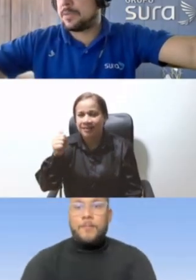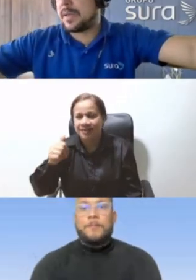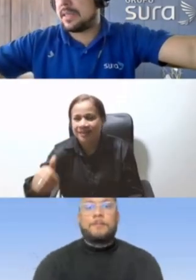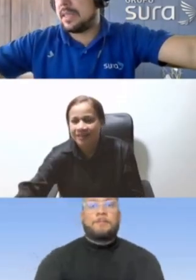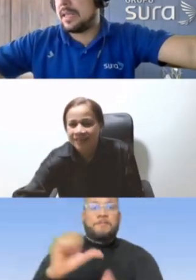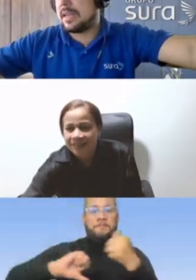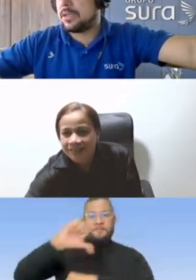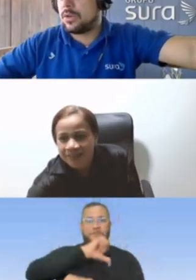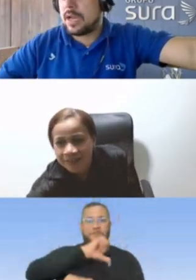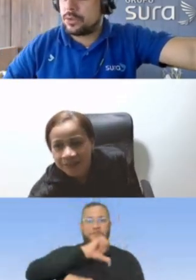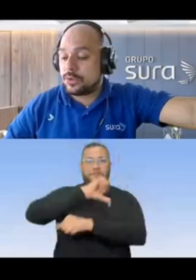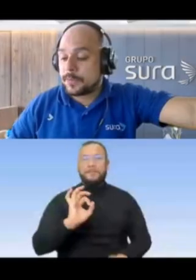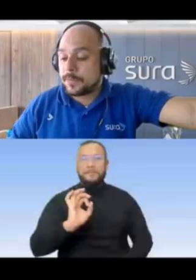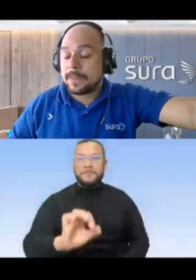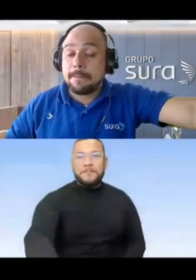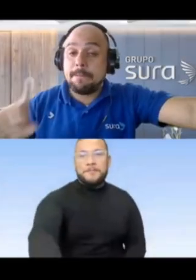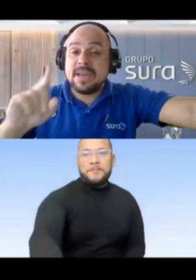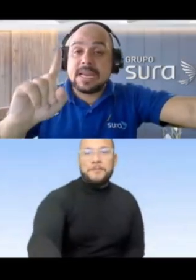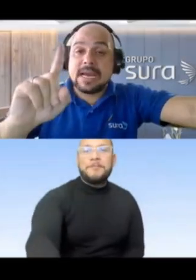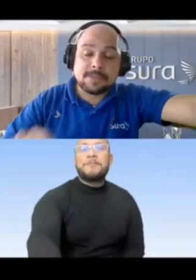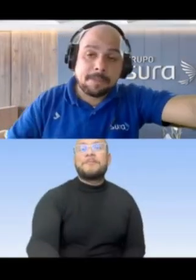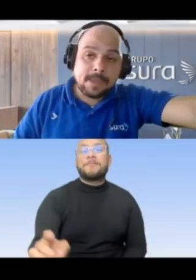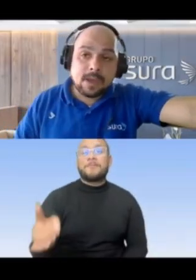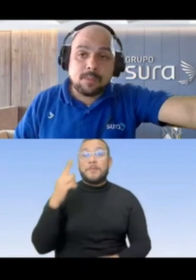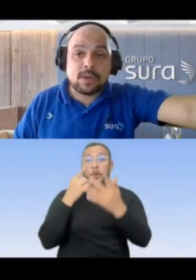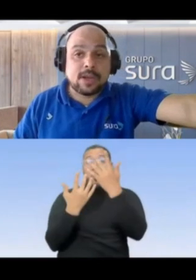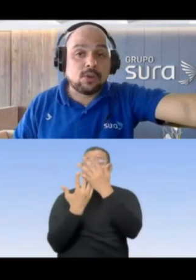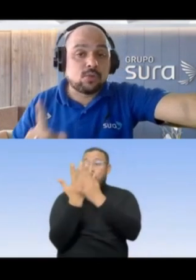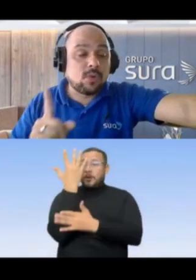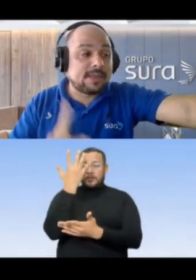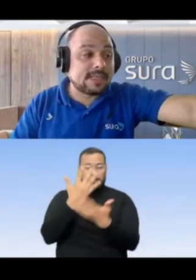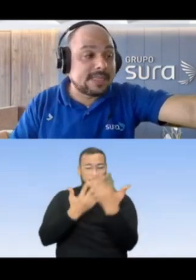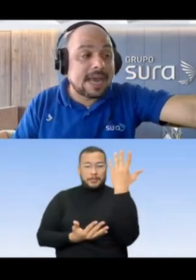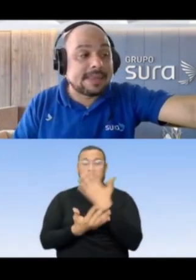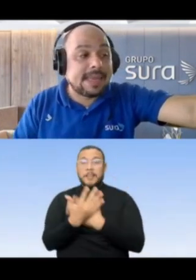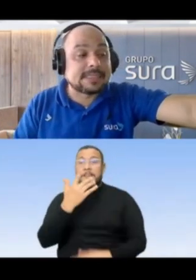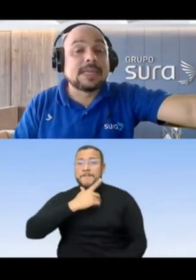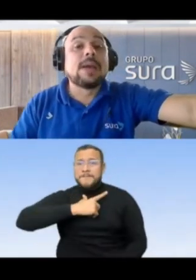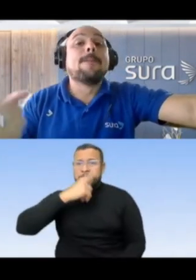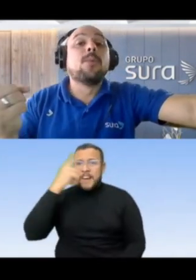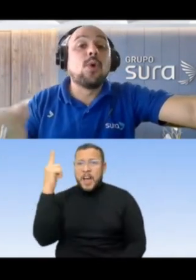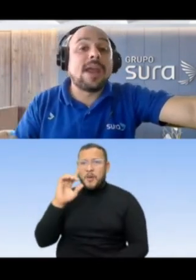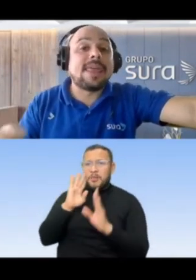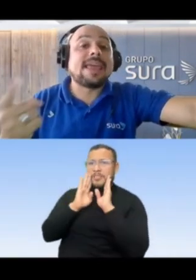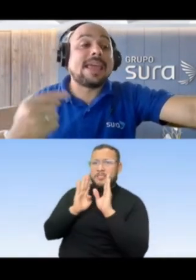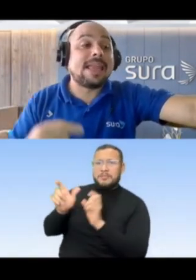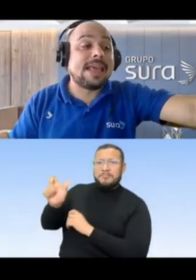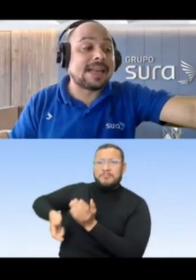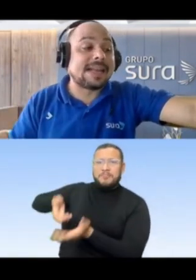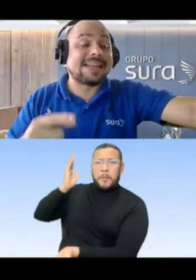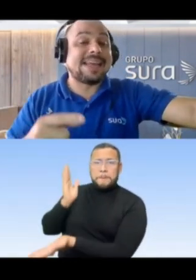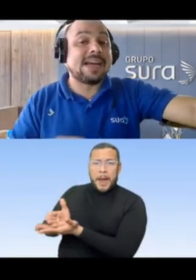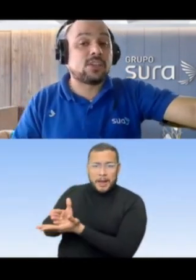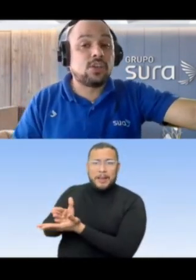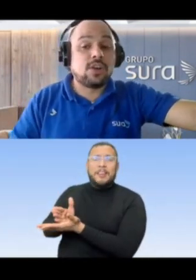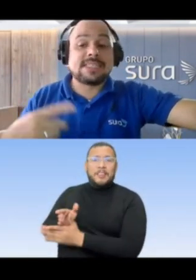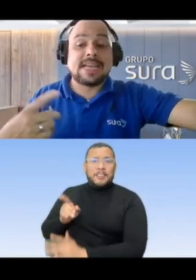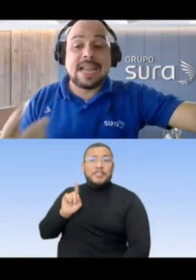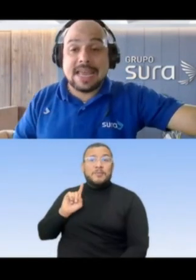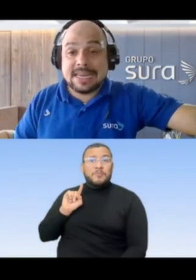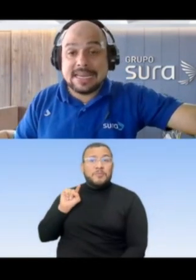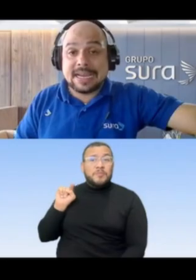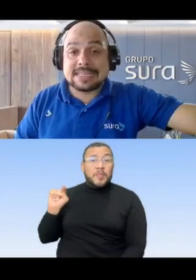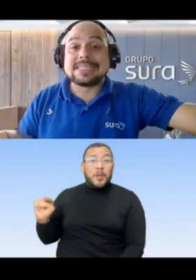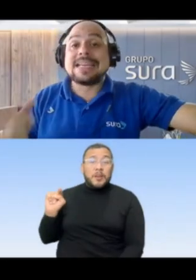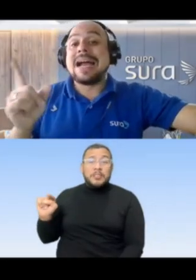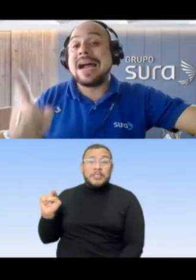guantes de látex para atender lesionados. Pilas, porque los guantes de látex pueden generar